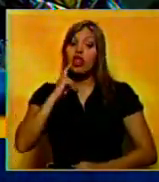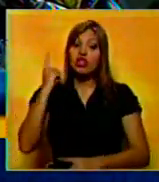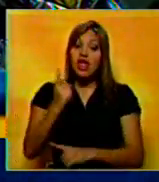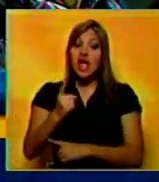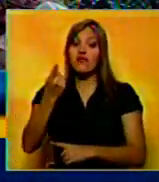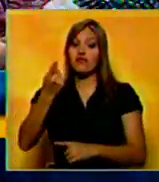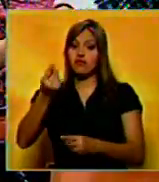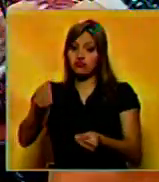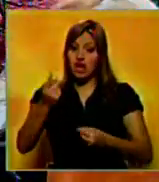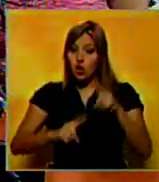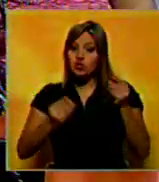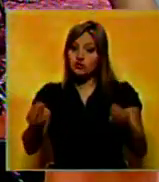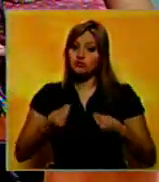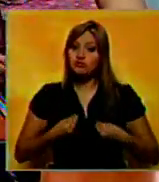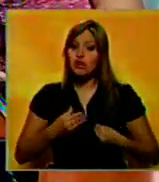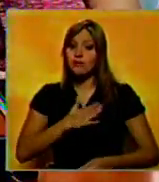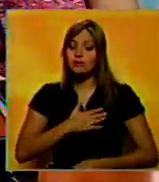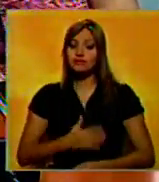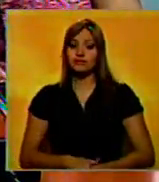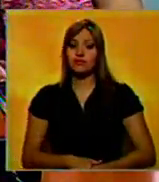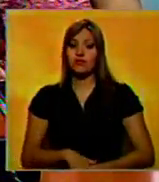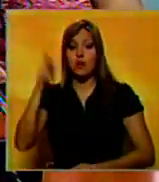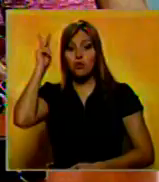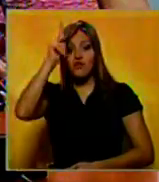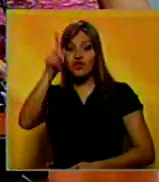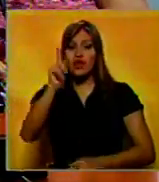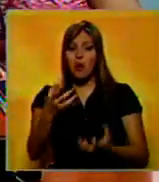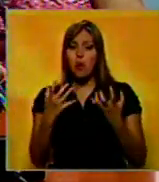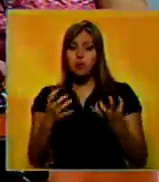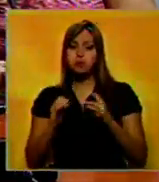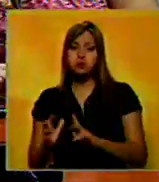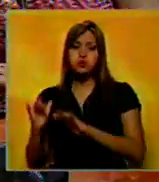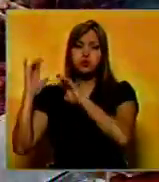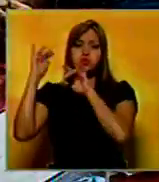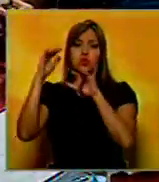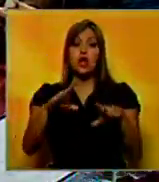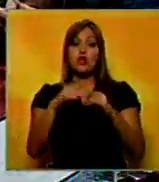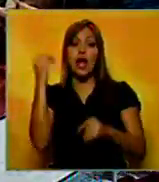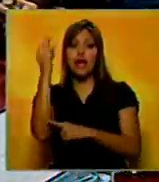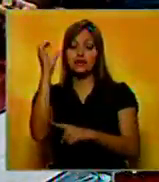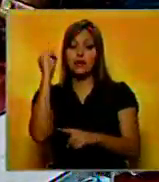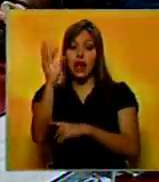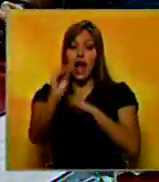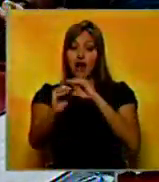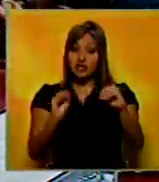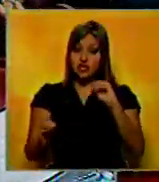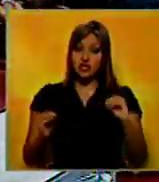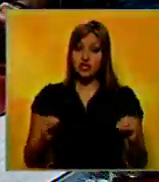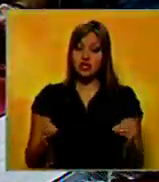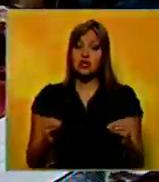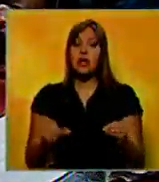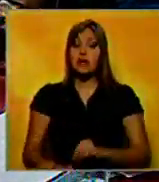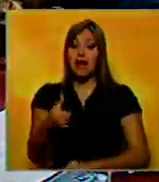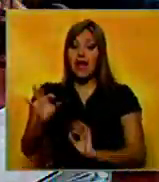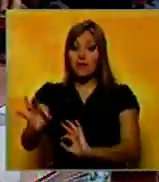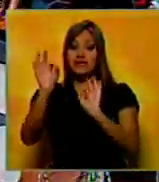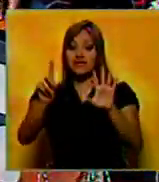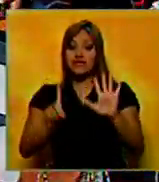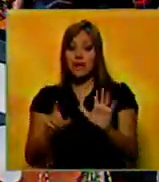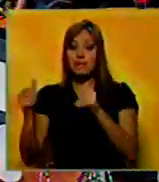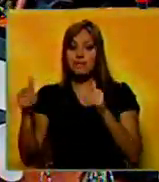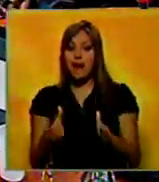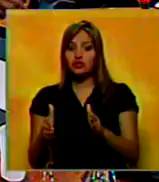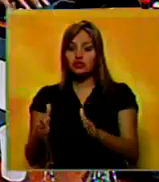que nos corresponde. Hacen un llamado al profesorado a acudir masivamente a todas las asambleas que convocarán, especialmente el 6 de